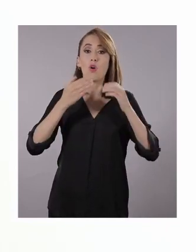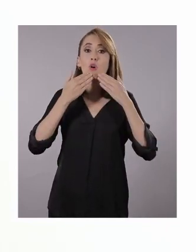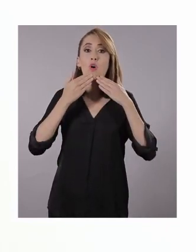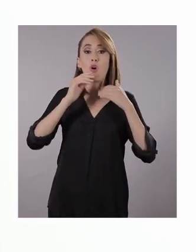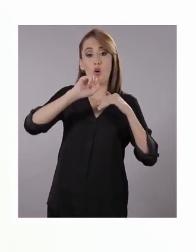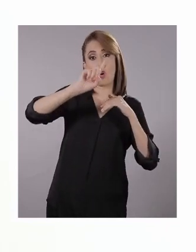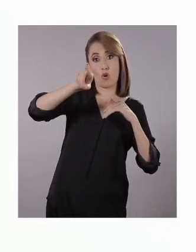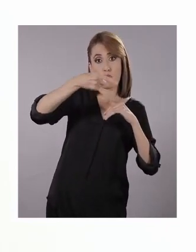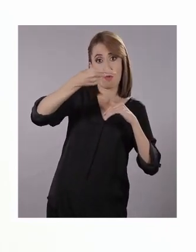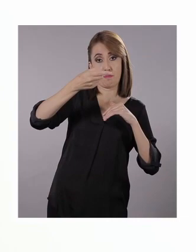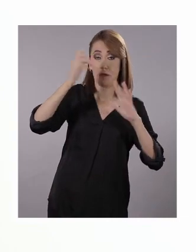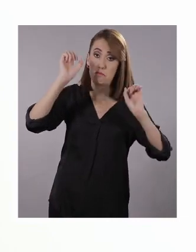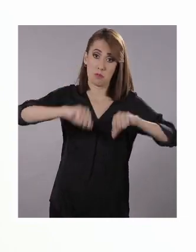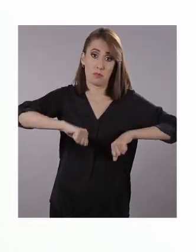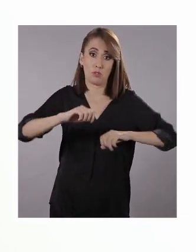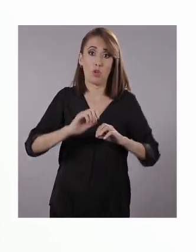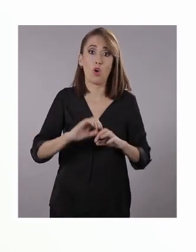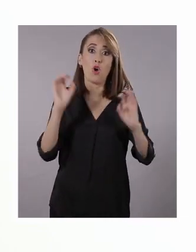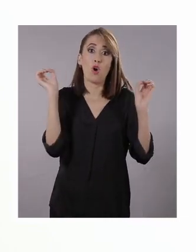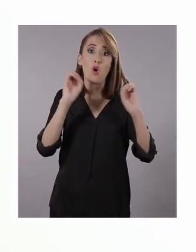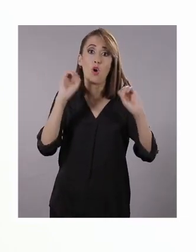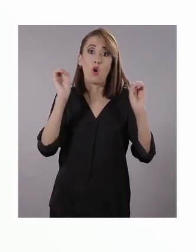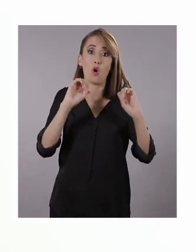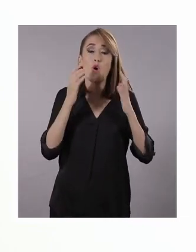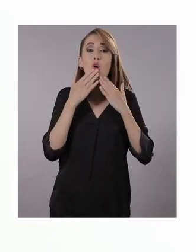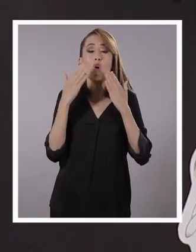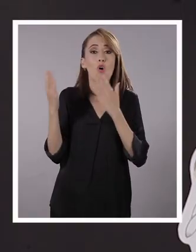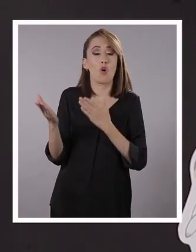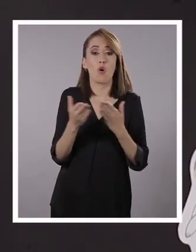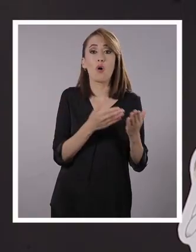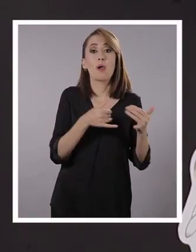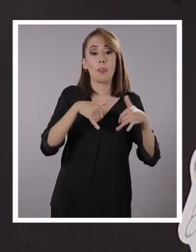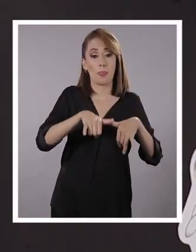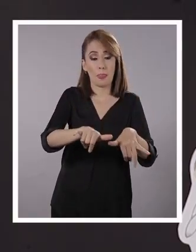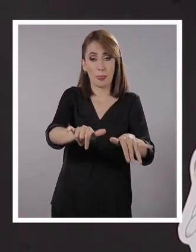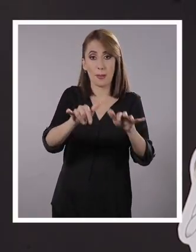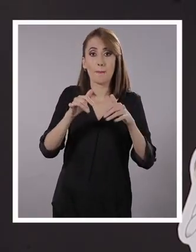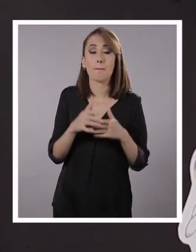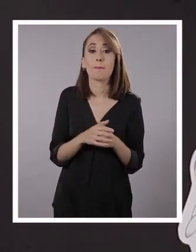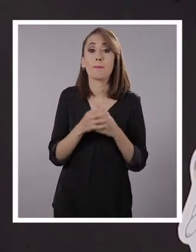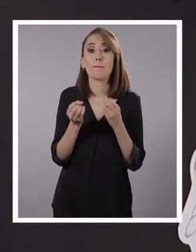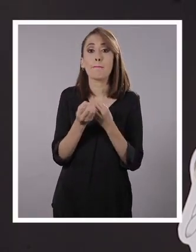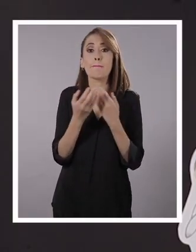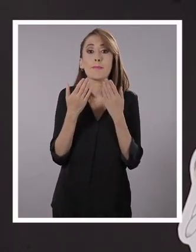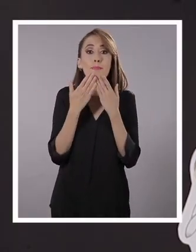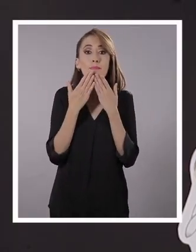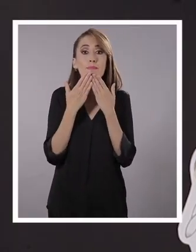seguimos, podríamos utilizar una coma, una conjunción